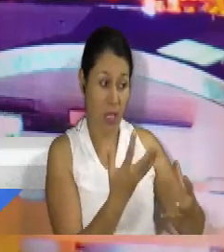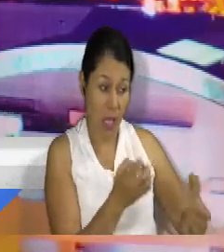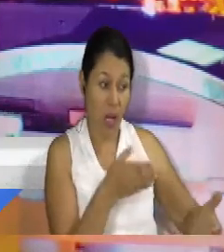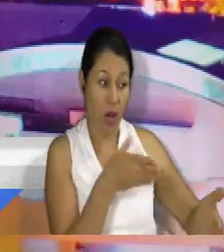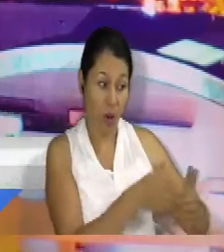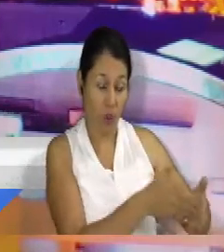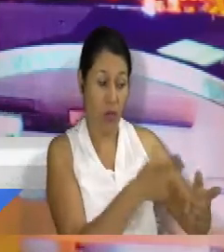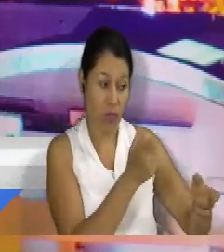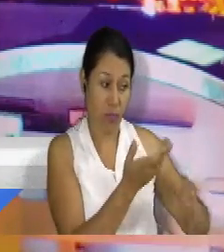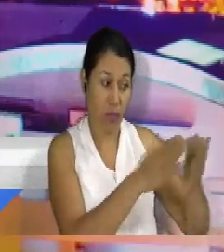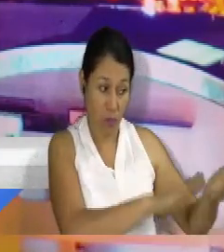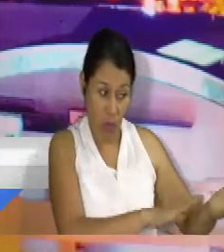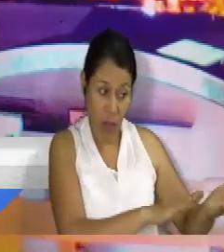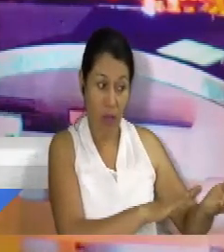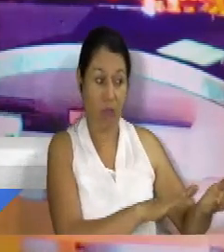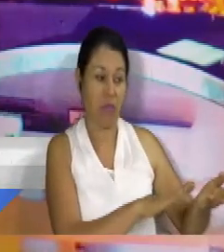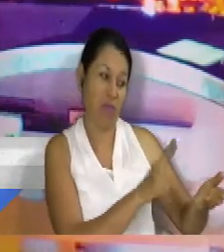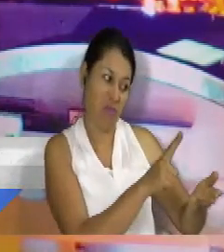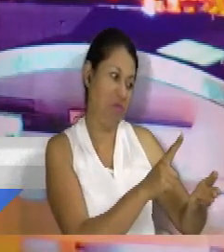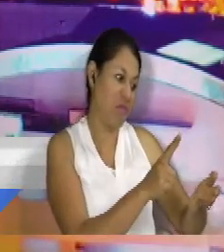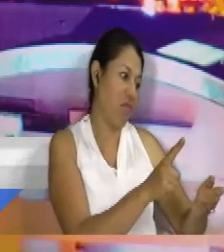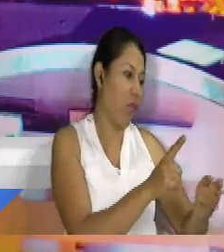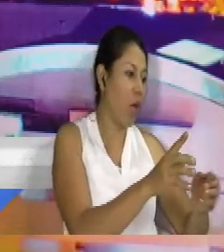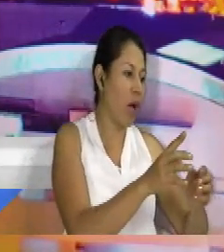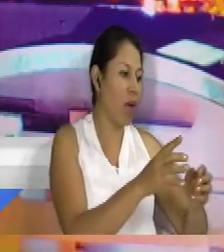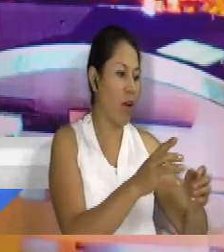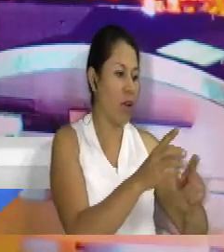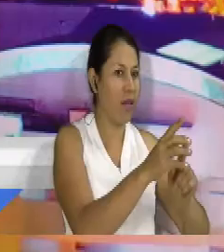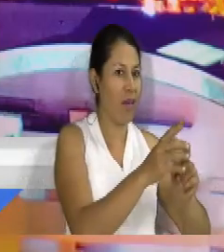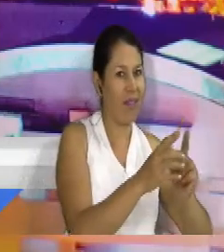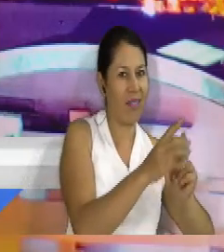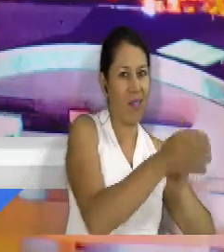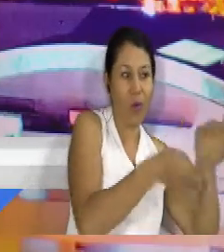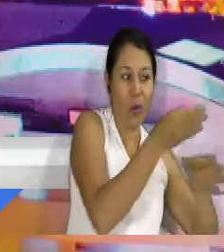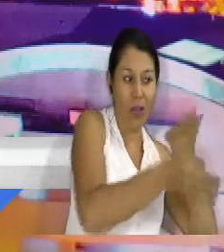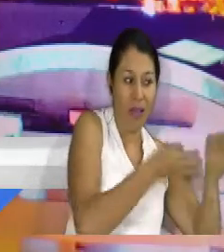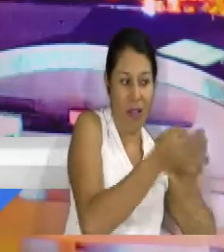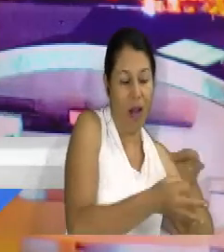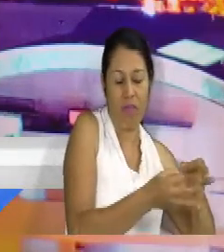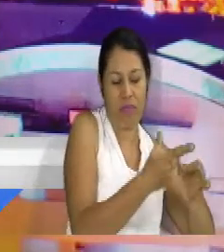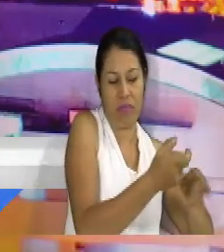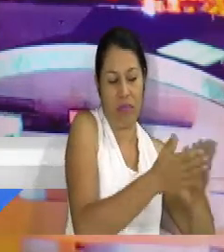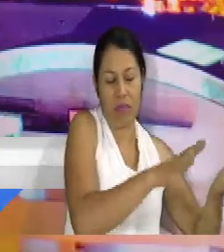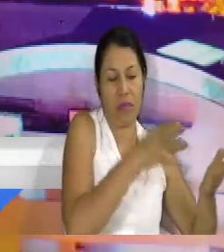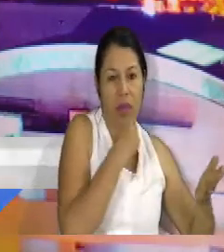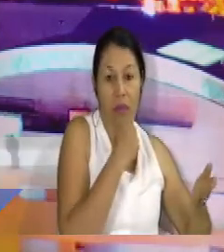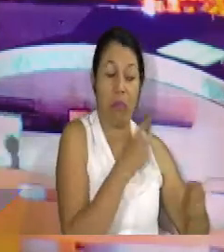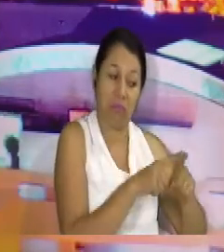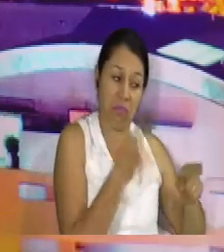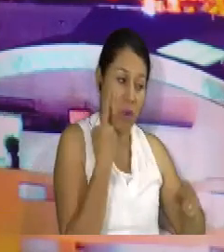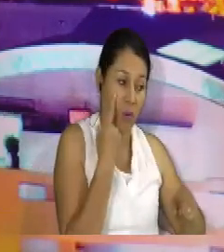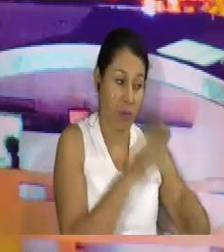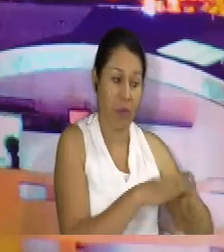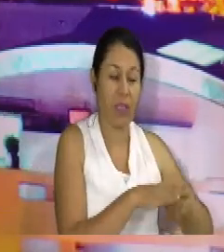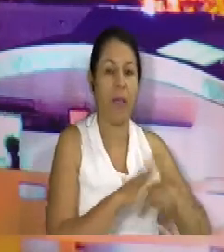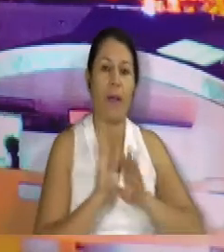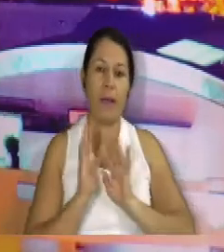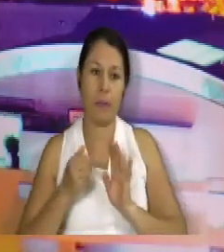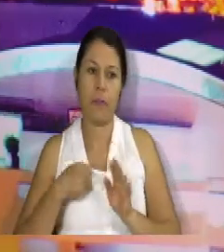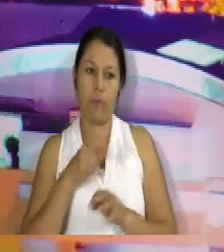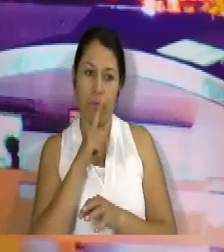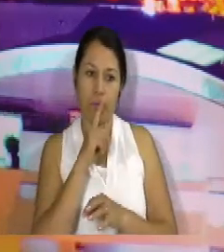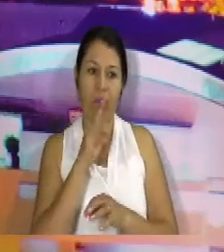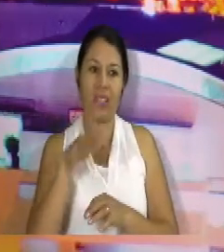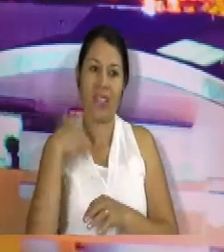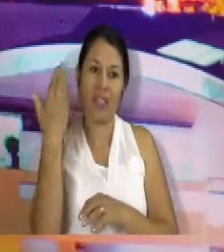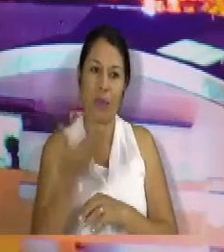denunciamos, bueno, pero más sin embargo yo me fui un tiempo, regresé como a los 8 días. El 17 de febrero estábamos en una reunión del Foro Social de Barrancabermeja y Mandala